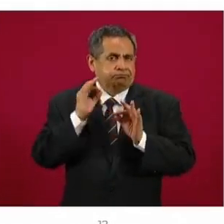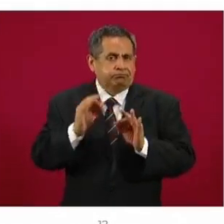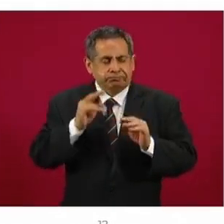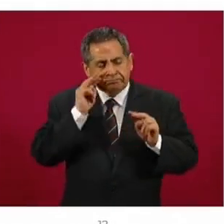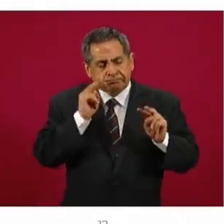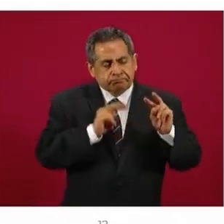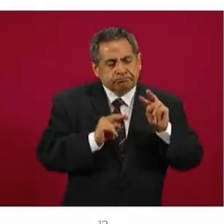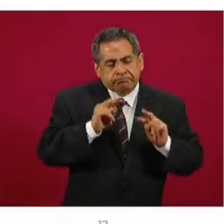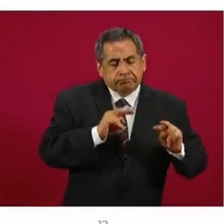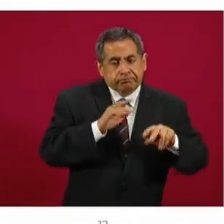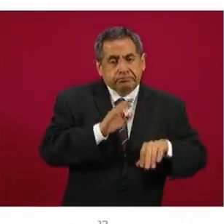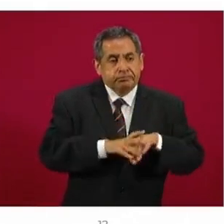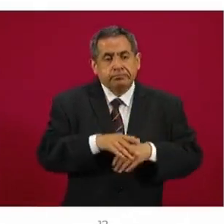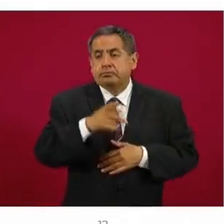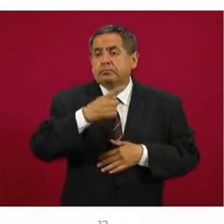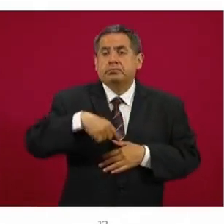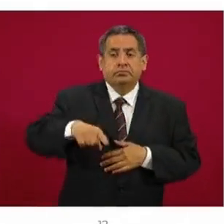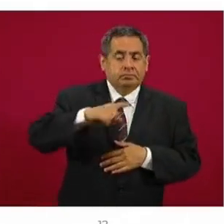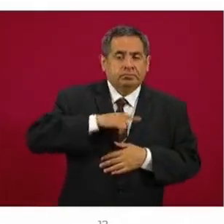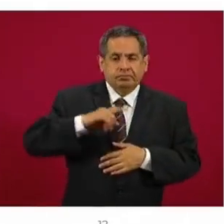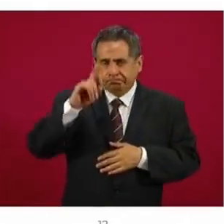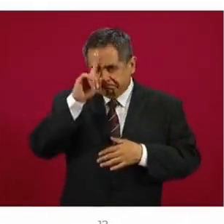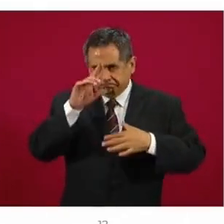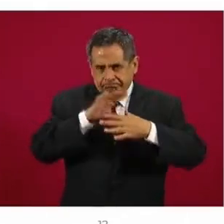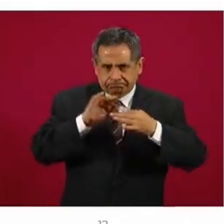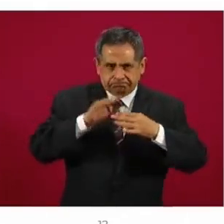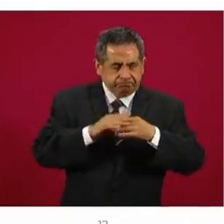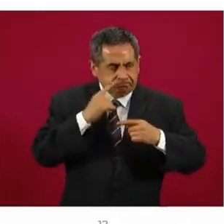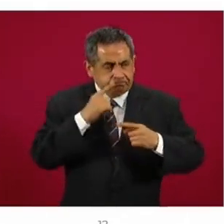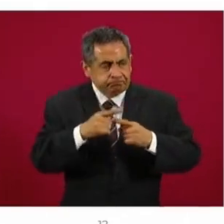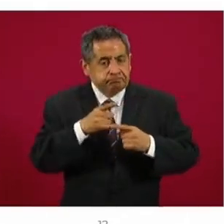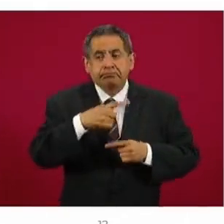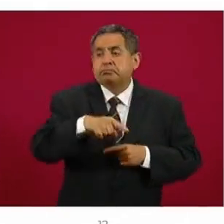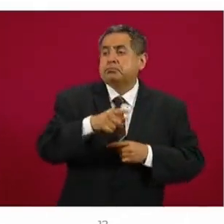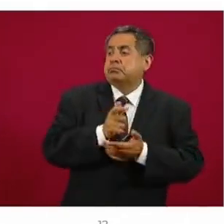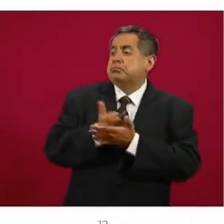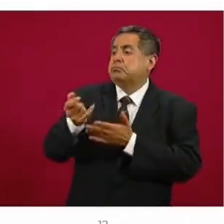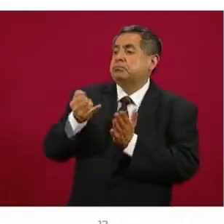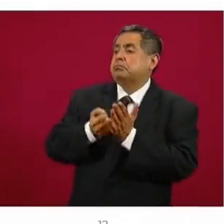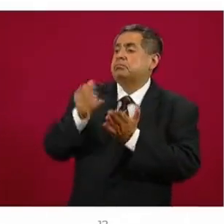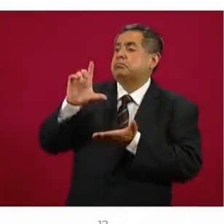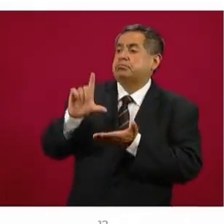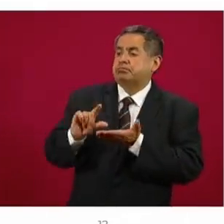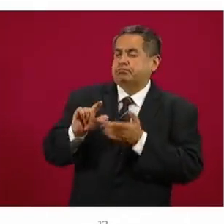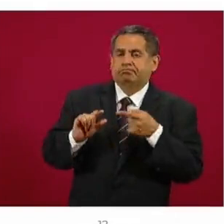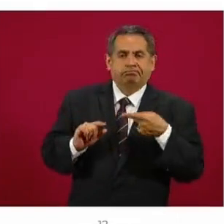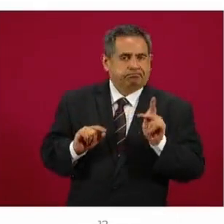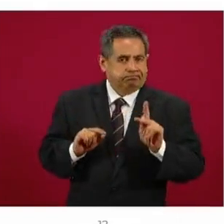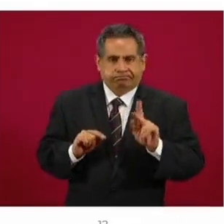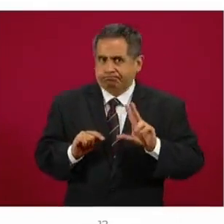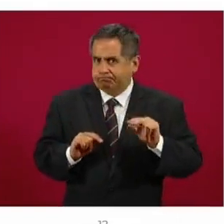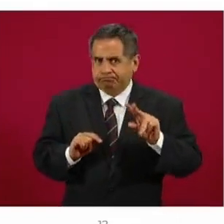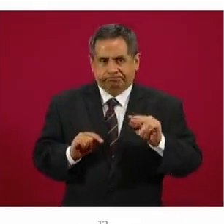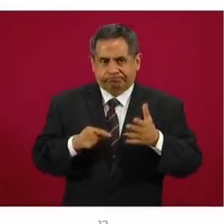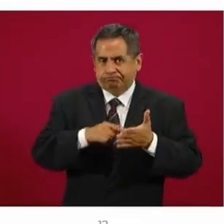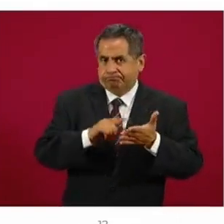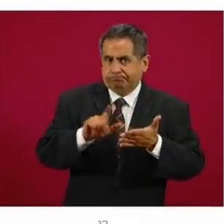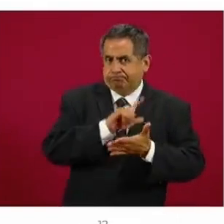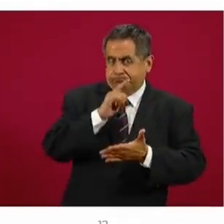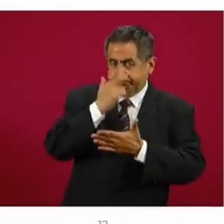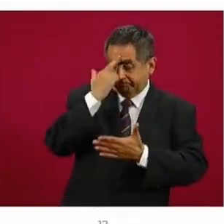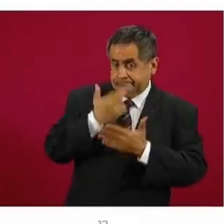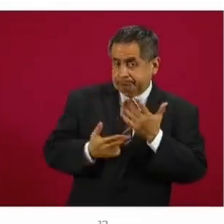que aconsejan los despachos contables y fiscales para disminuir el pago de impuestos, pero que muchas veces lo hacen violando la